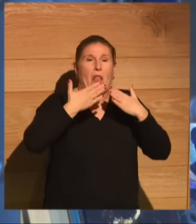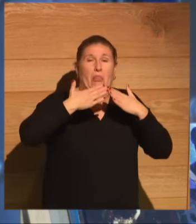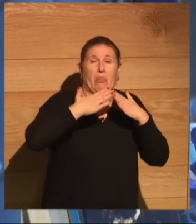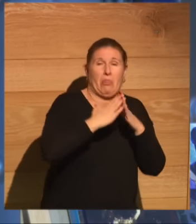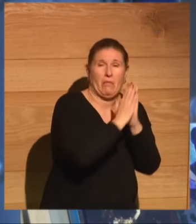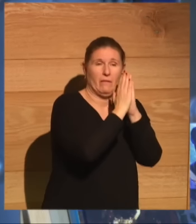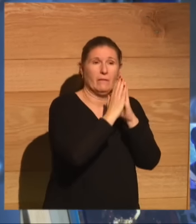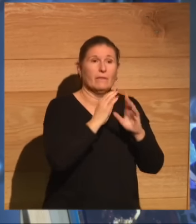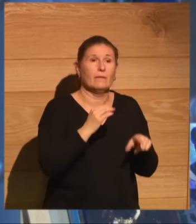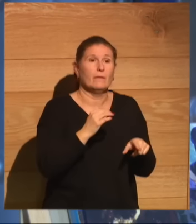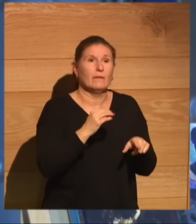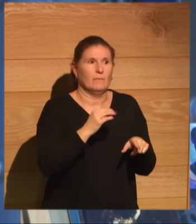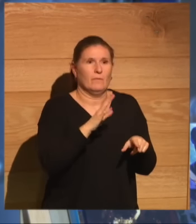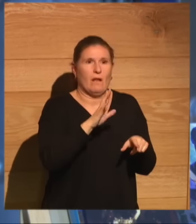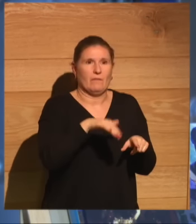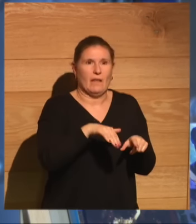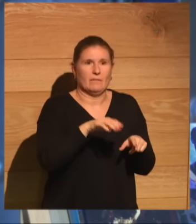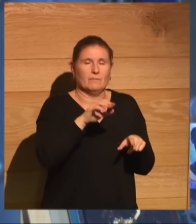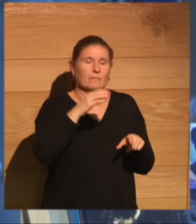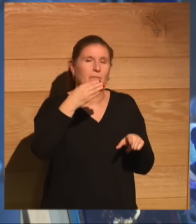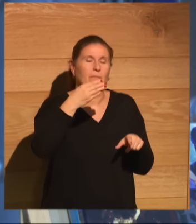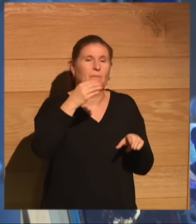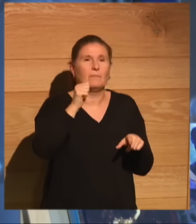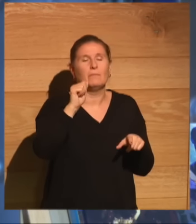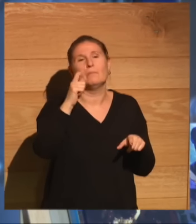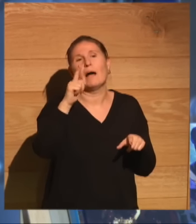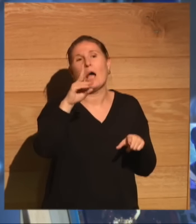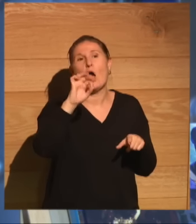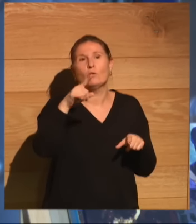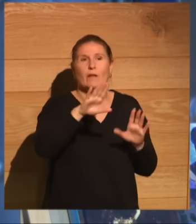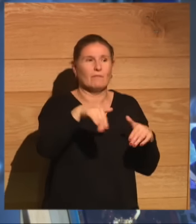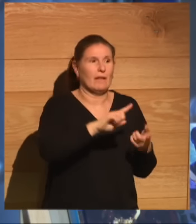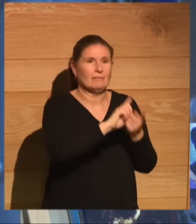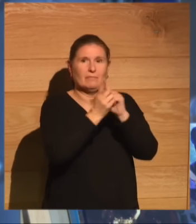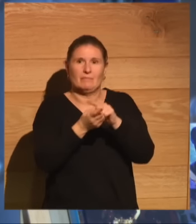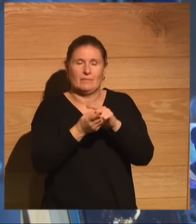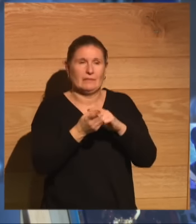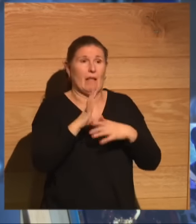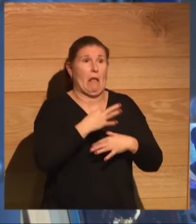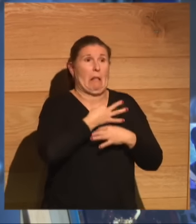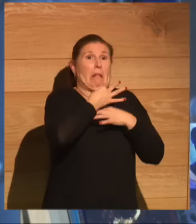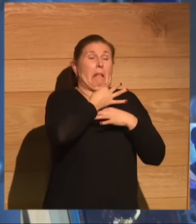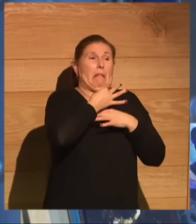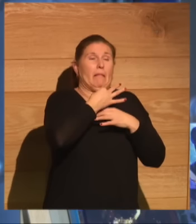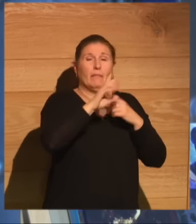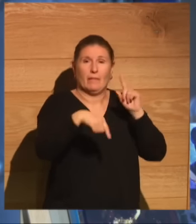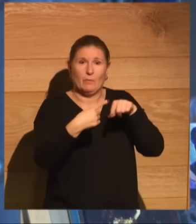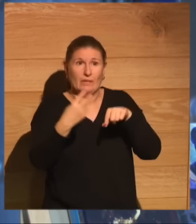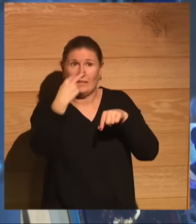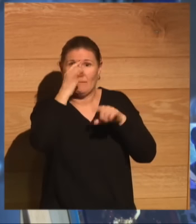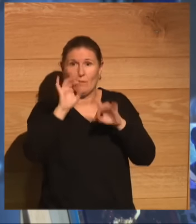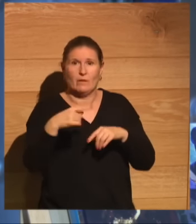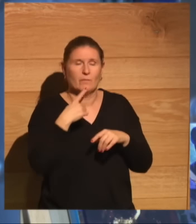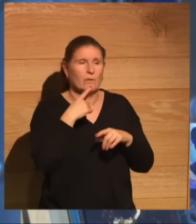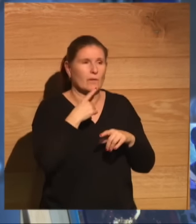gana, porque Gina Davis y Alec Baldwin están igual de monos. Eso es. Después del ahogamiento que antes, y ahí no hay ningún problema. No salen